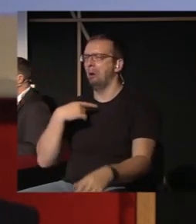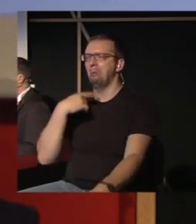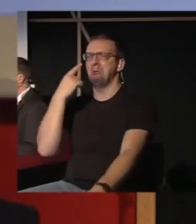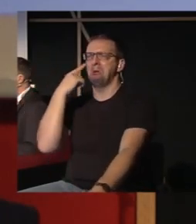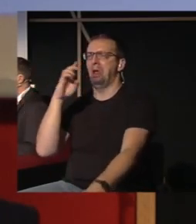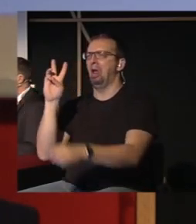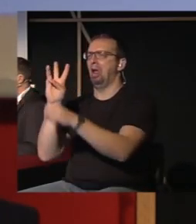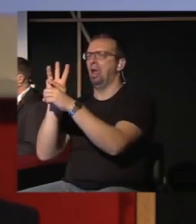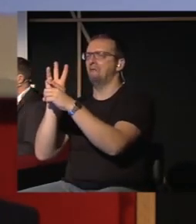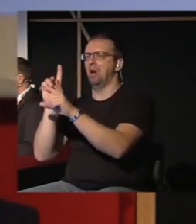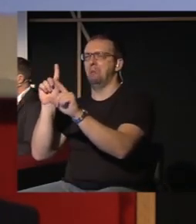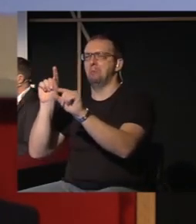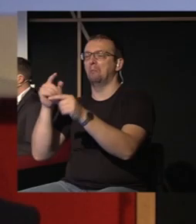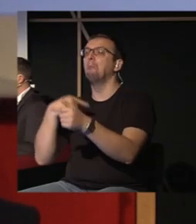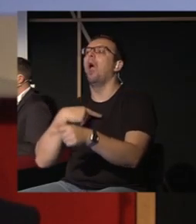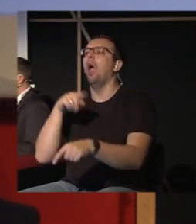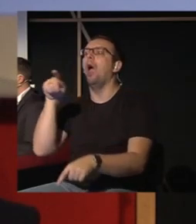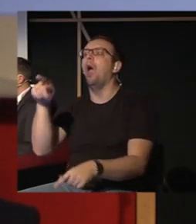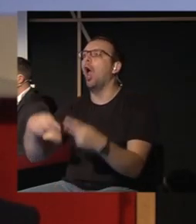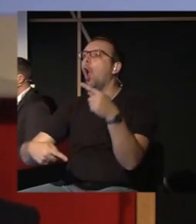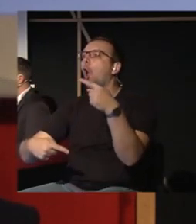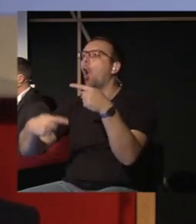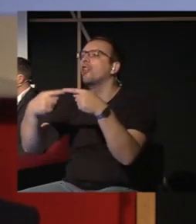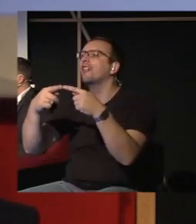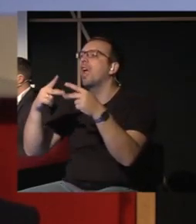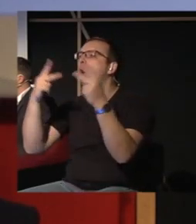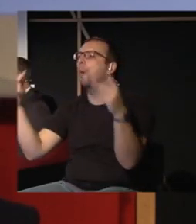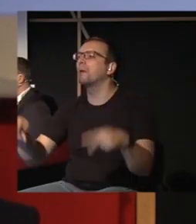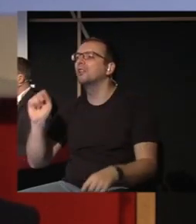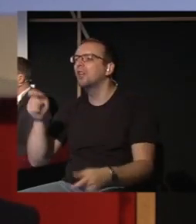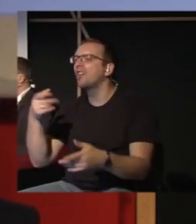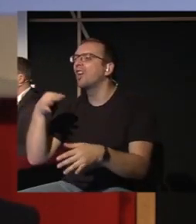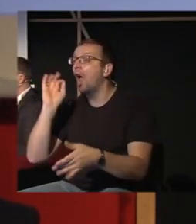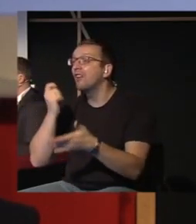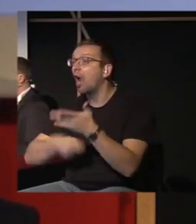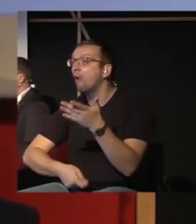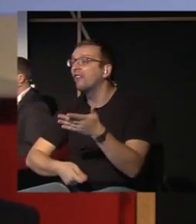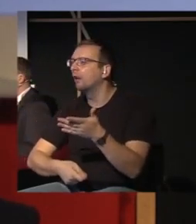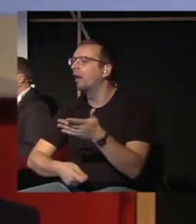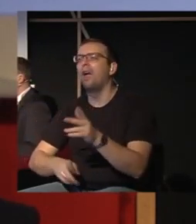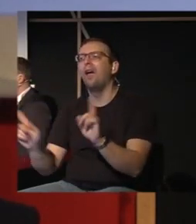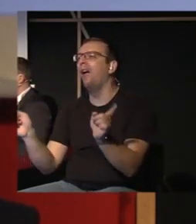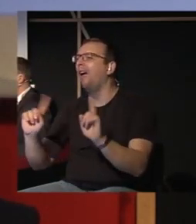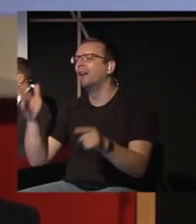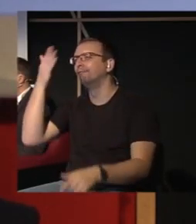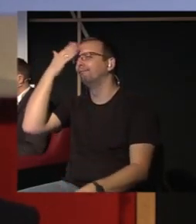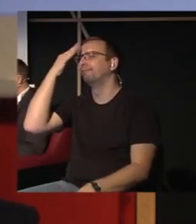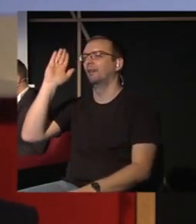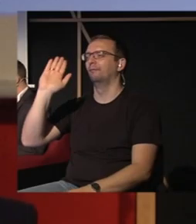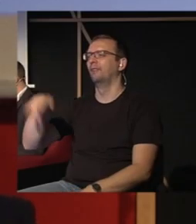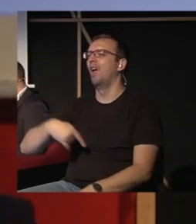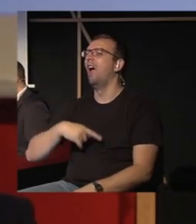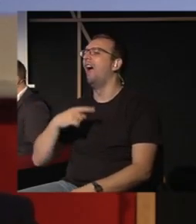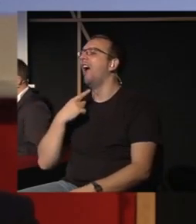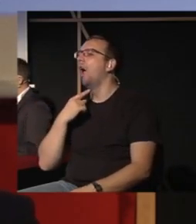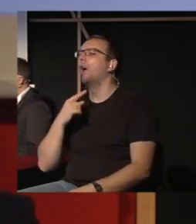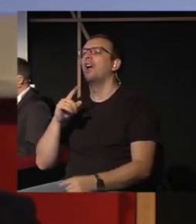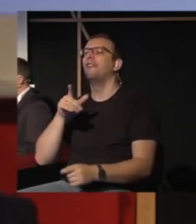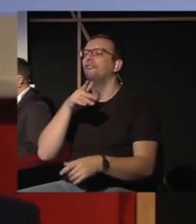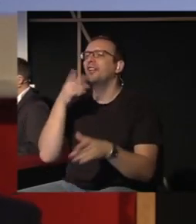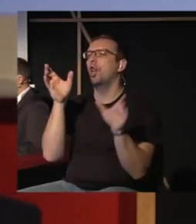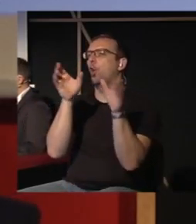desconocía. Y seguro que hay muchísimos clubes, que no, ya no solo de primera división, sino a lo mejor de segunda también,